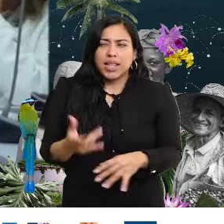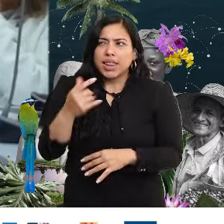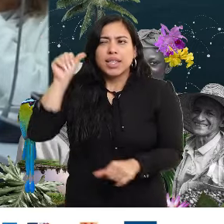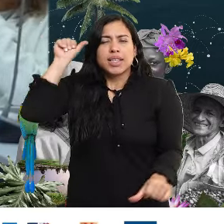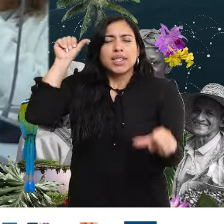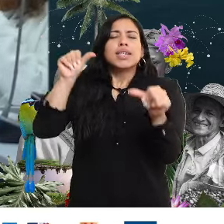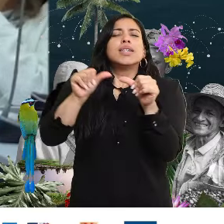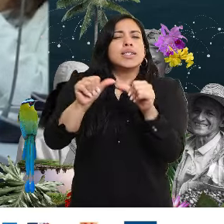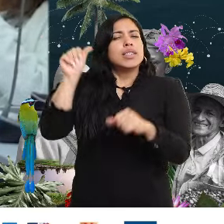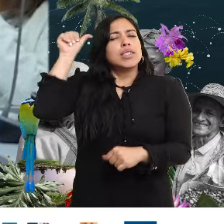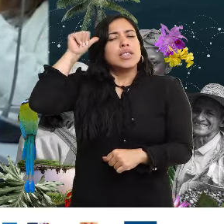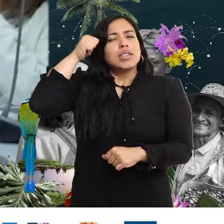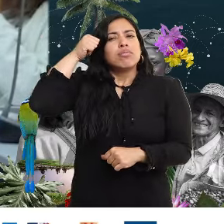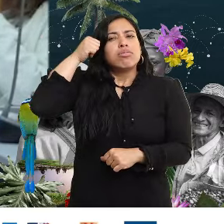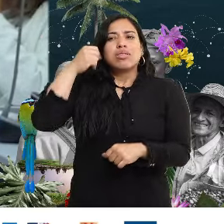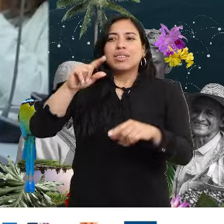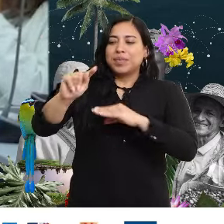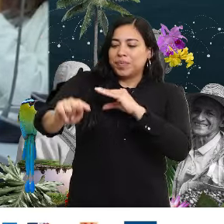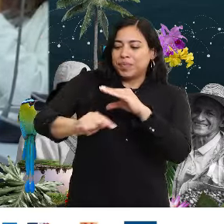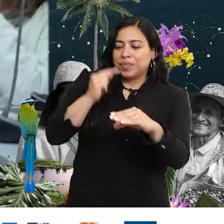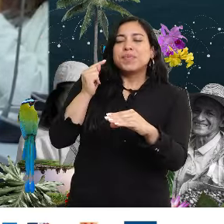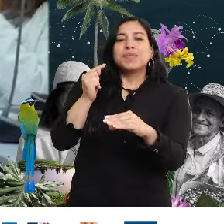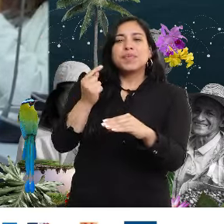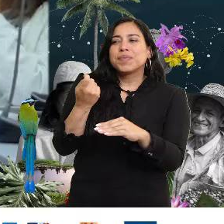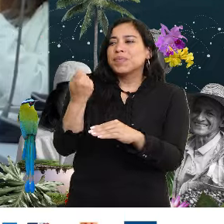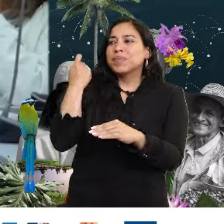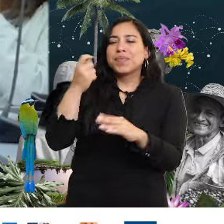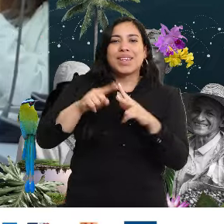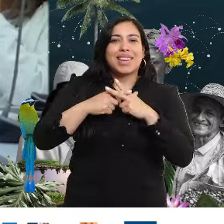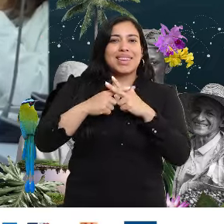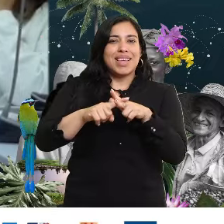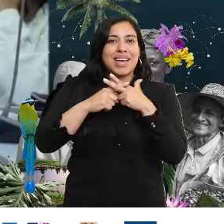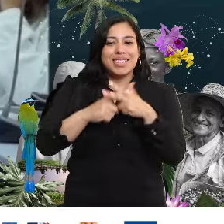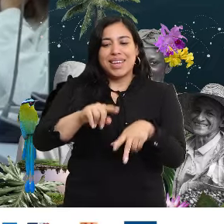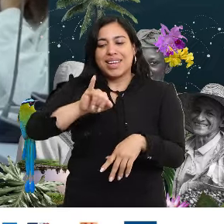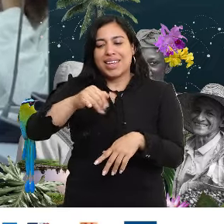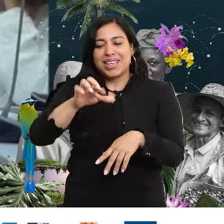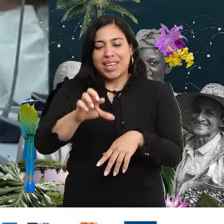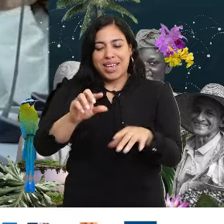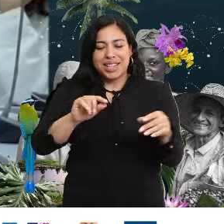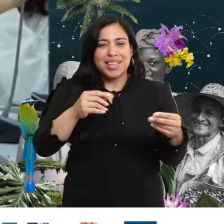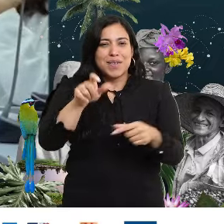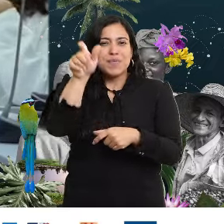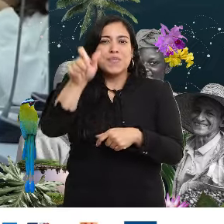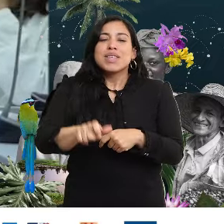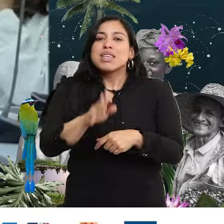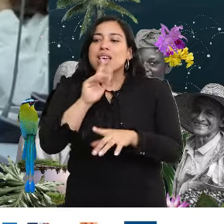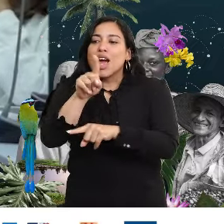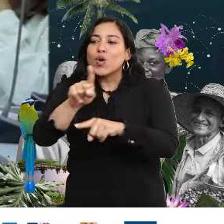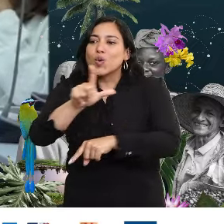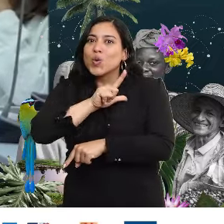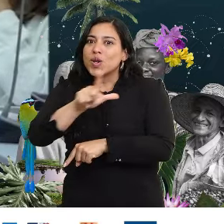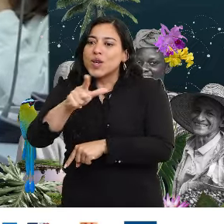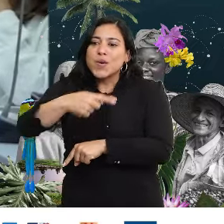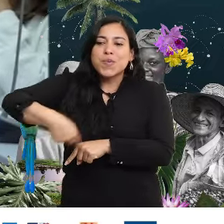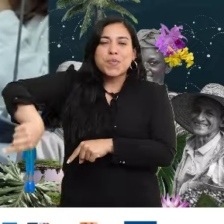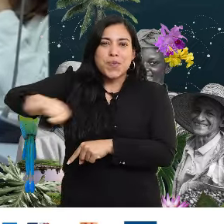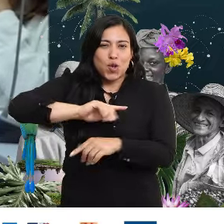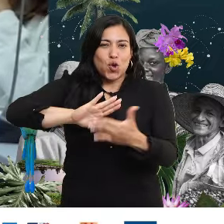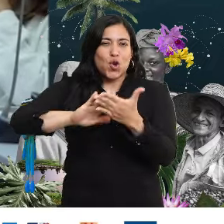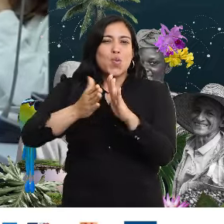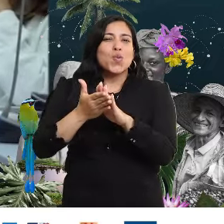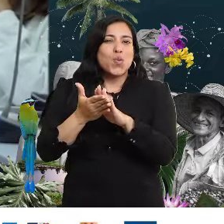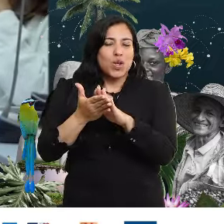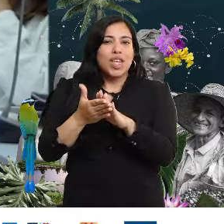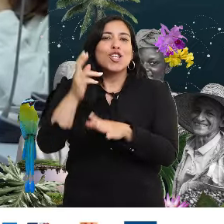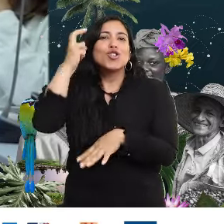esta postal que se escribió en uno de los talleres de la JEP por parte de alguno de los líderes de una de las comunidades